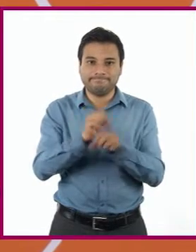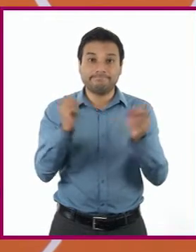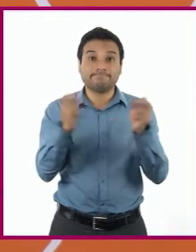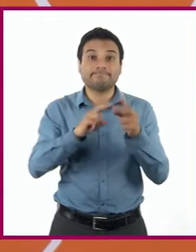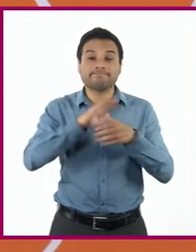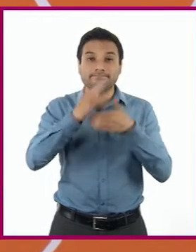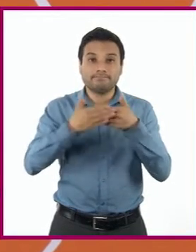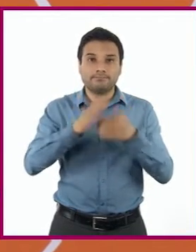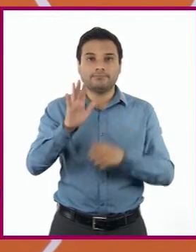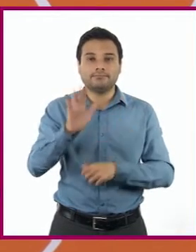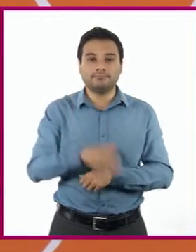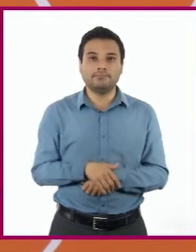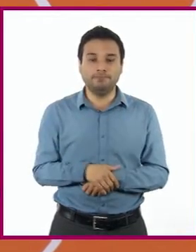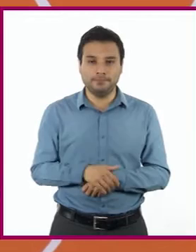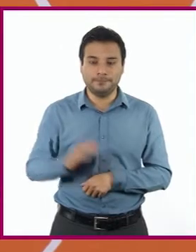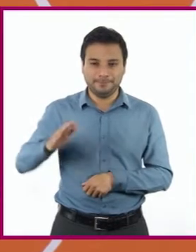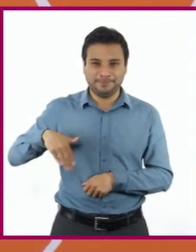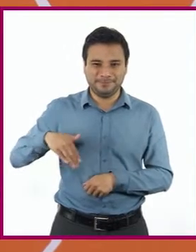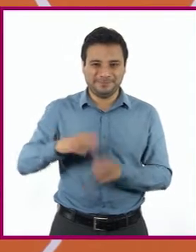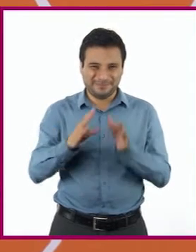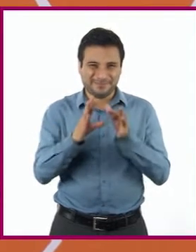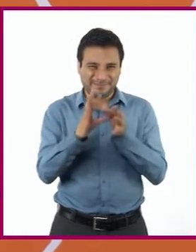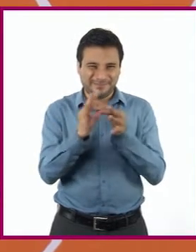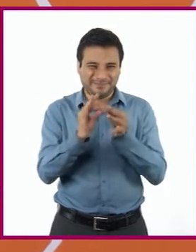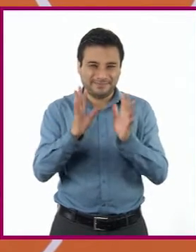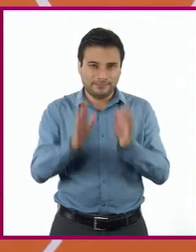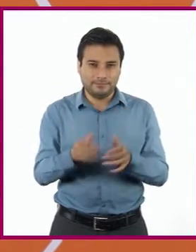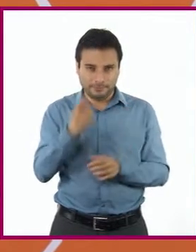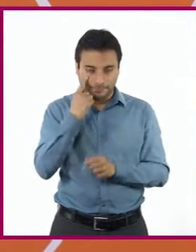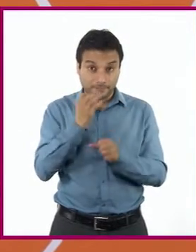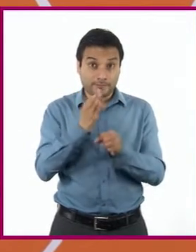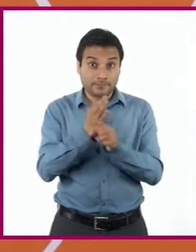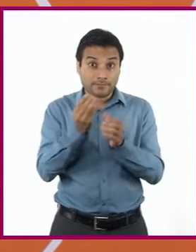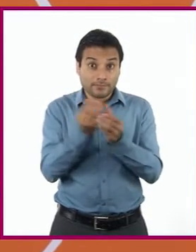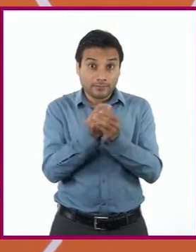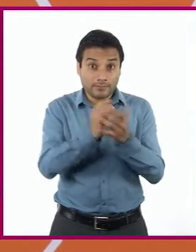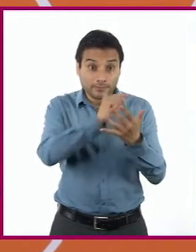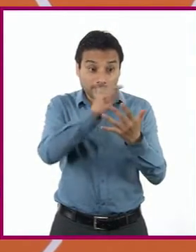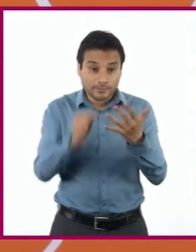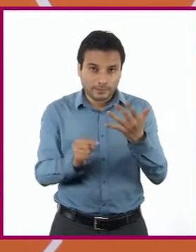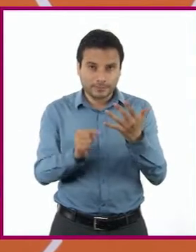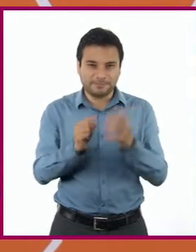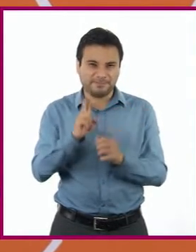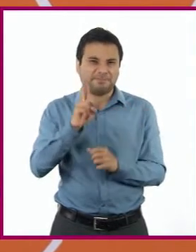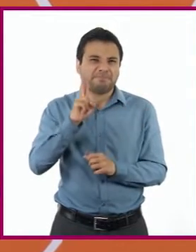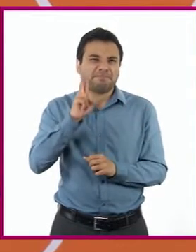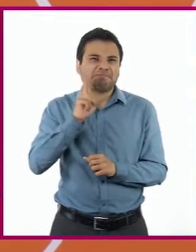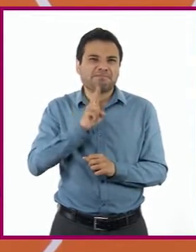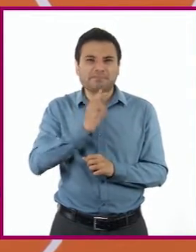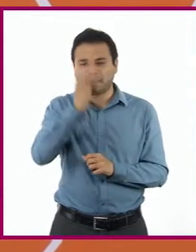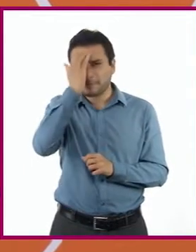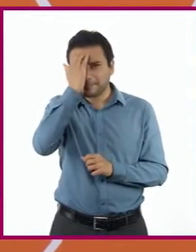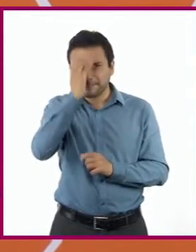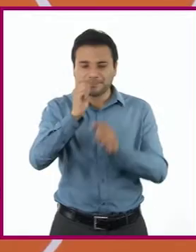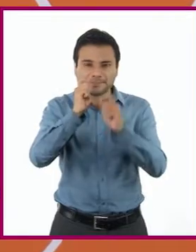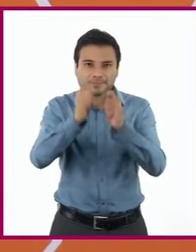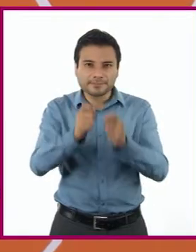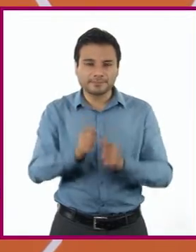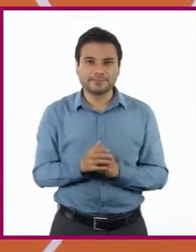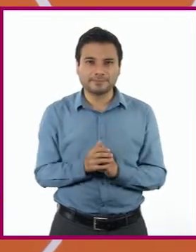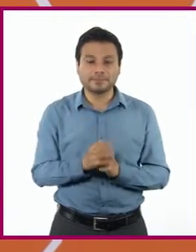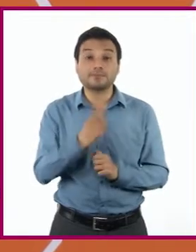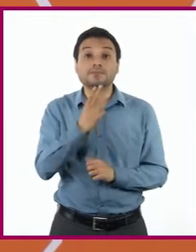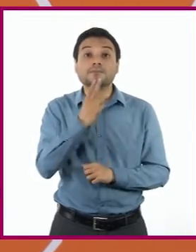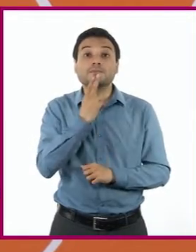próxima. Como ya mencionó Elena, vamos a analizar la clasificación de Sorraquino y Portolés. Para ello